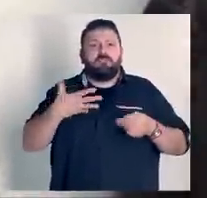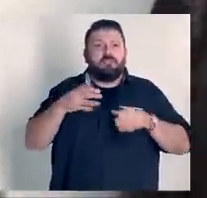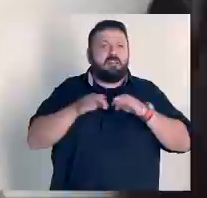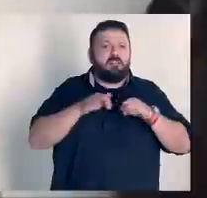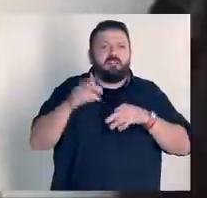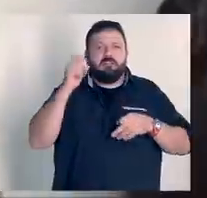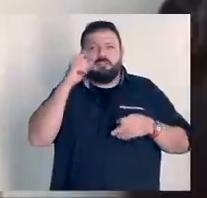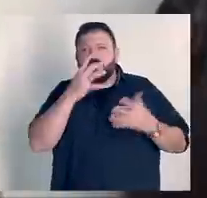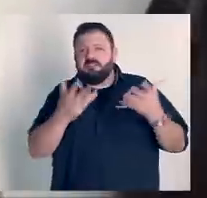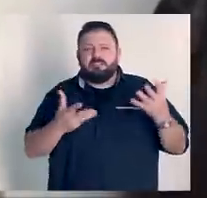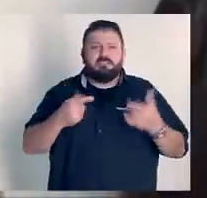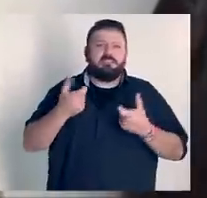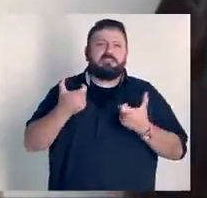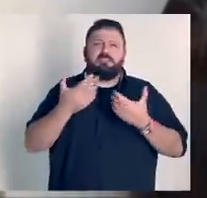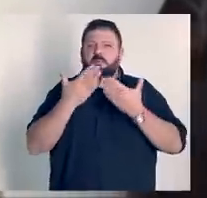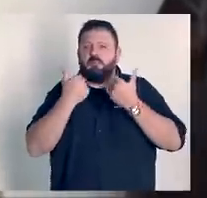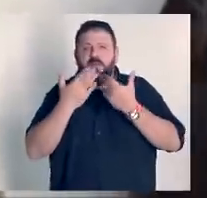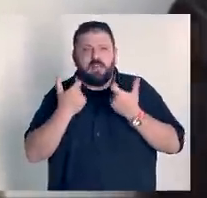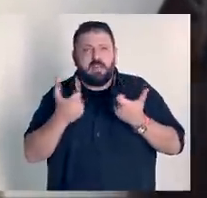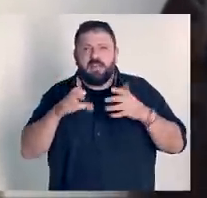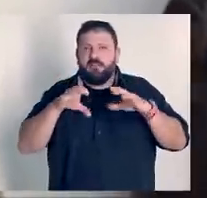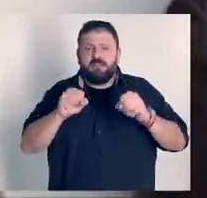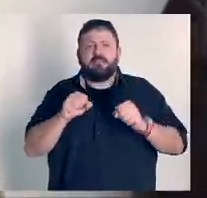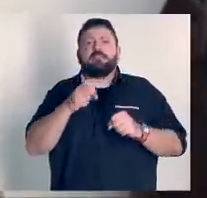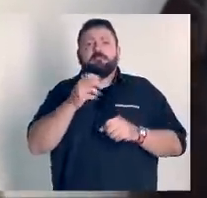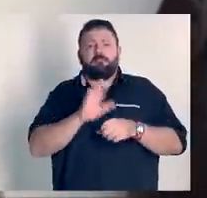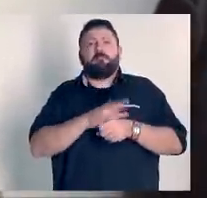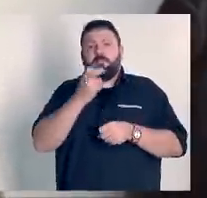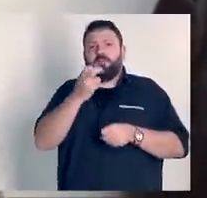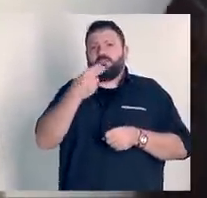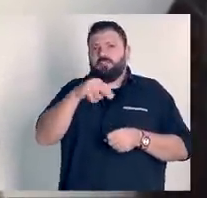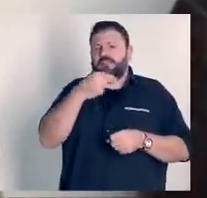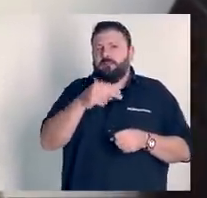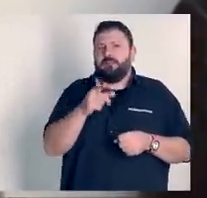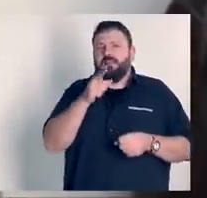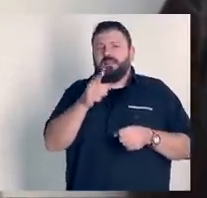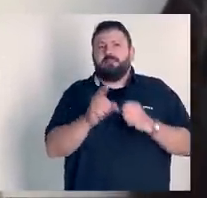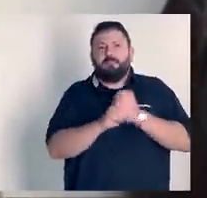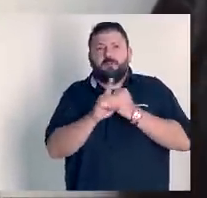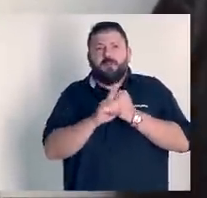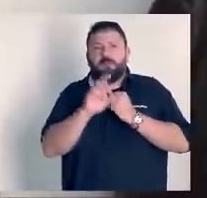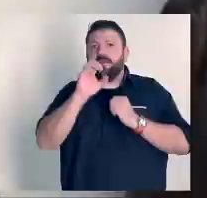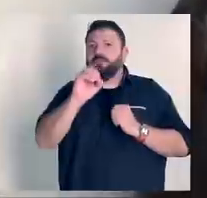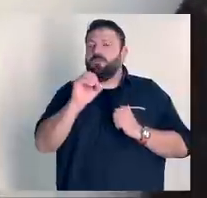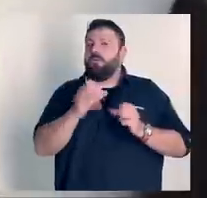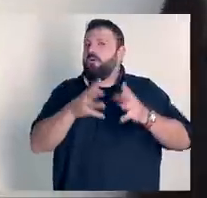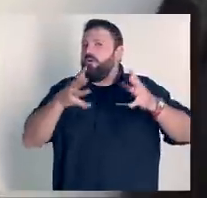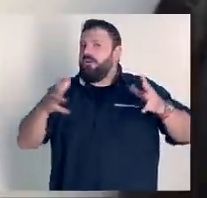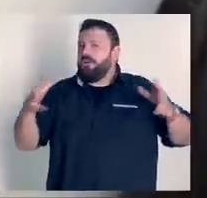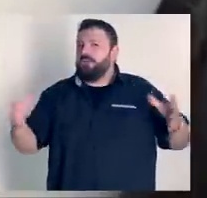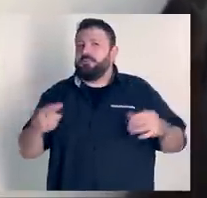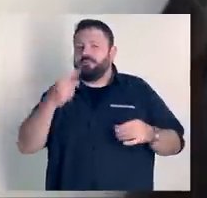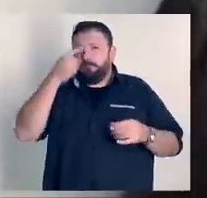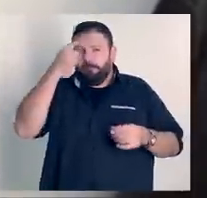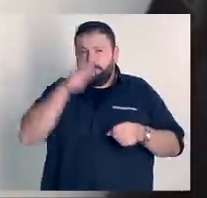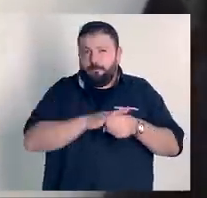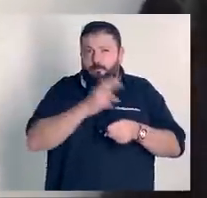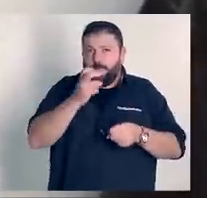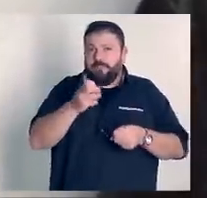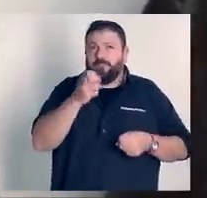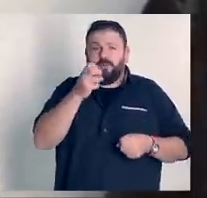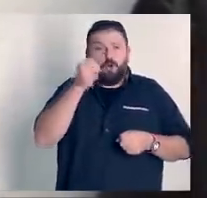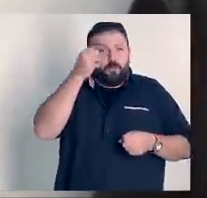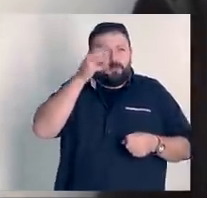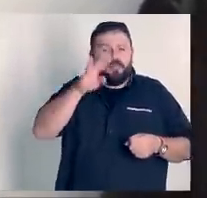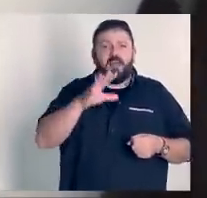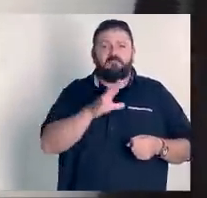crisis económica. Esto lo llamamos o crisis o creces. Acuérdense, las crisis para OmniLife son oportunidades de buscar a